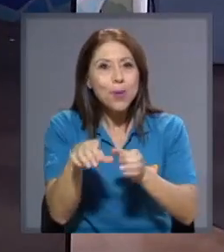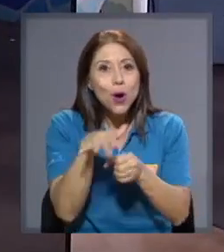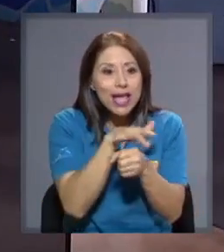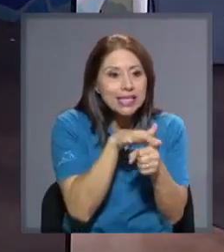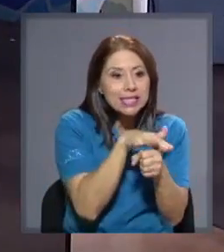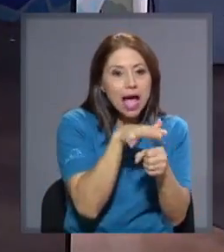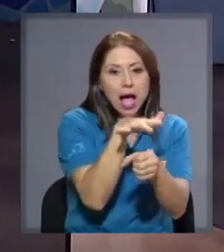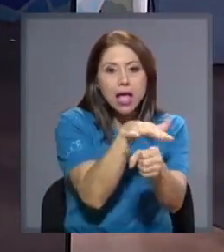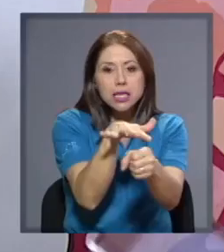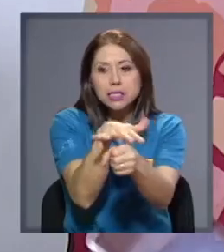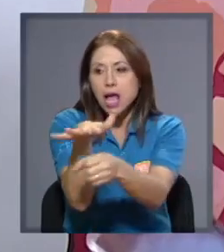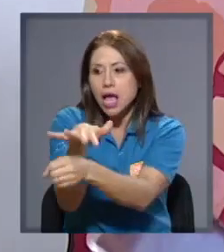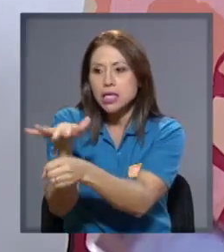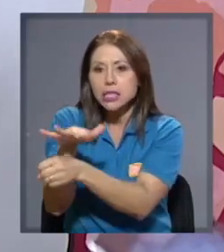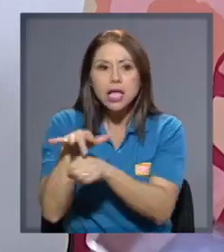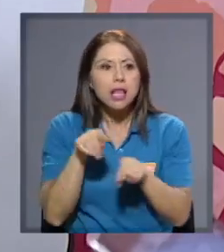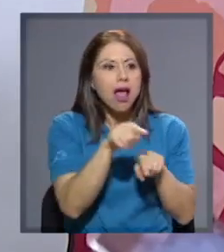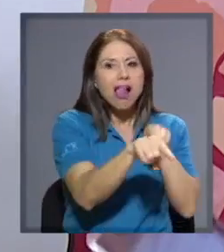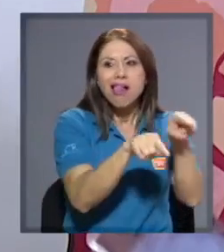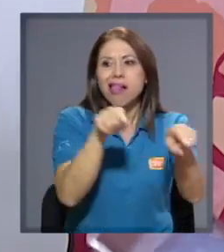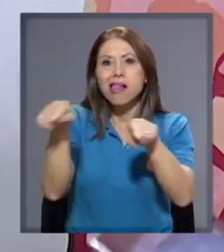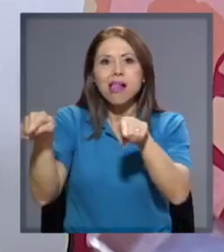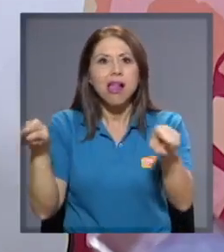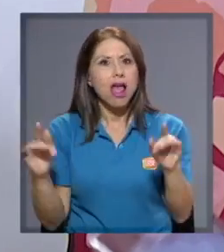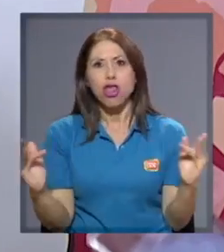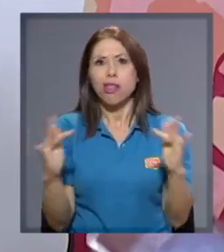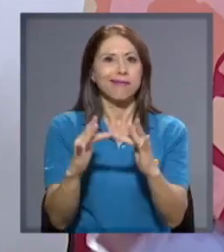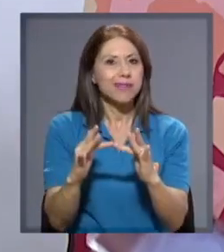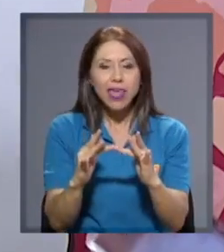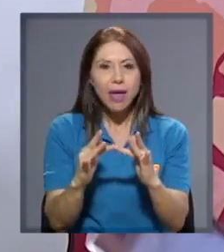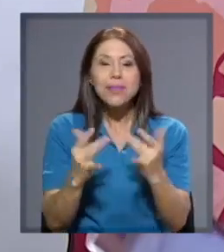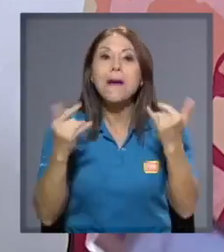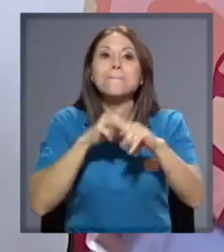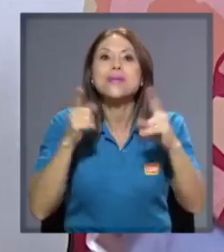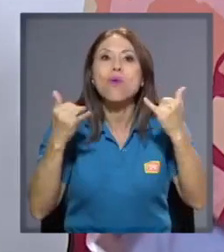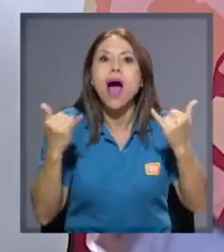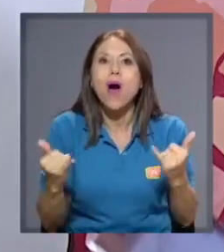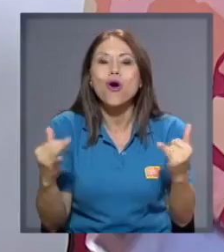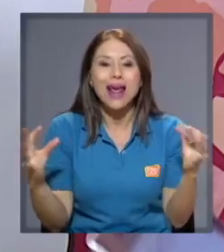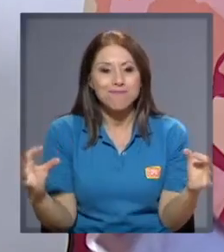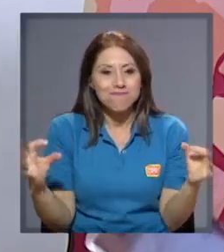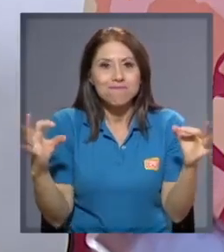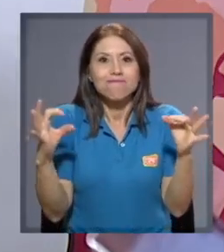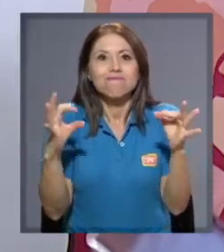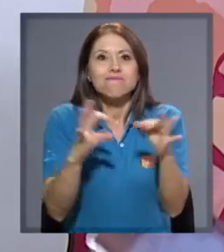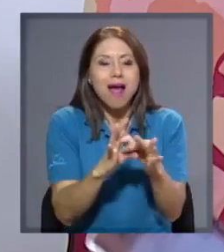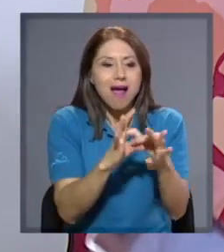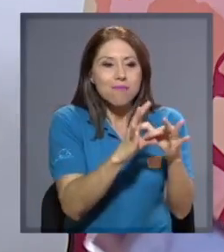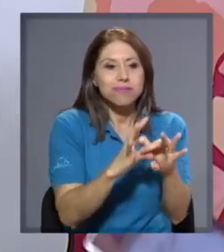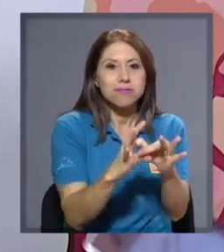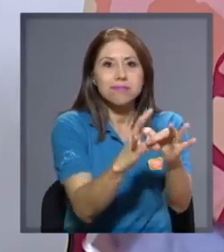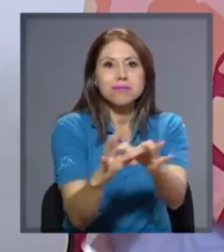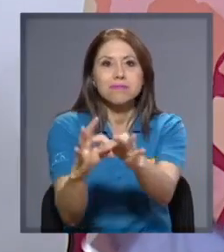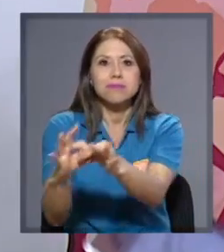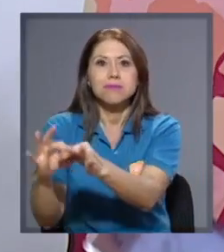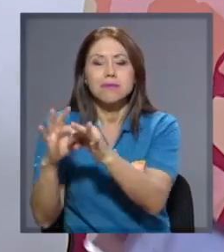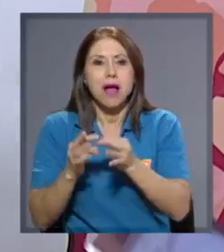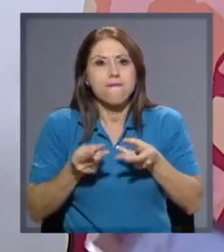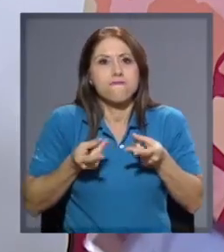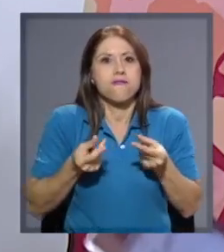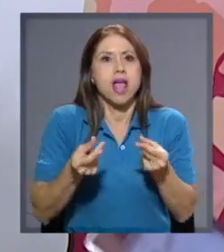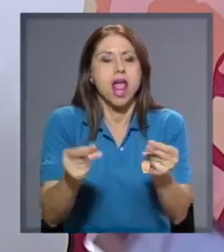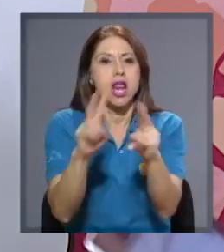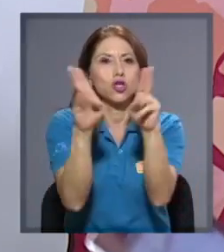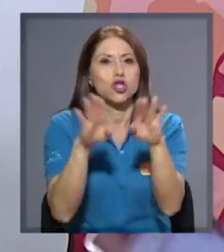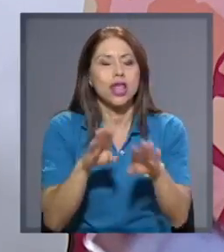de islas que no están conectadas y ahora vamos a trabajar como una serie de islas conectadas por puentes de alta velocidad donde